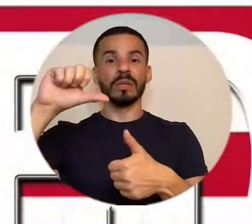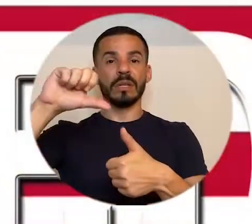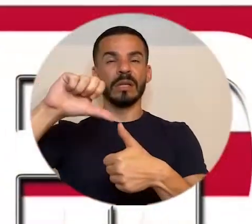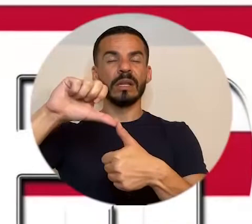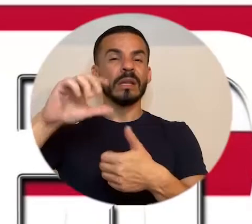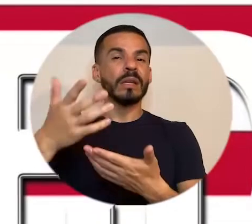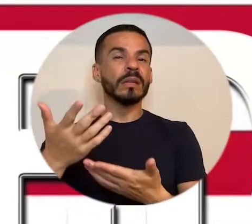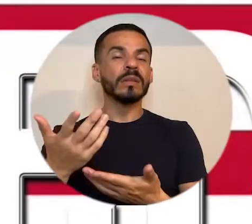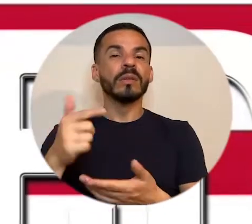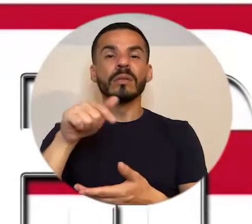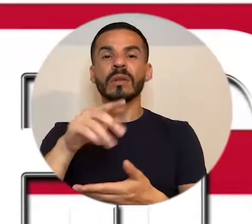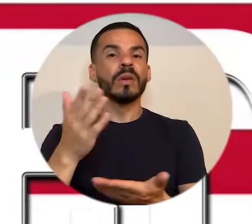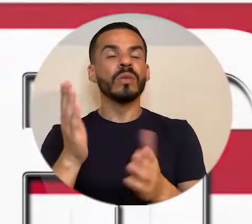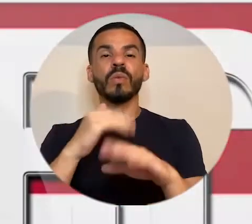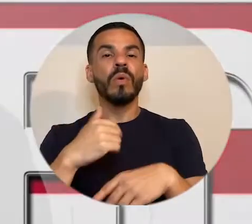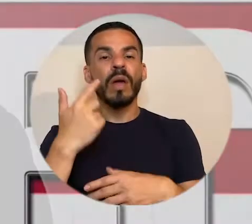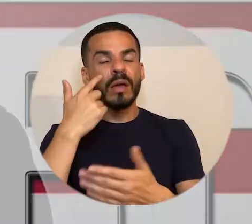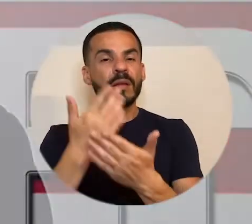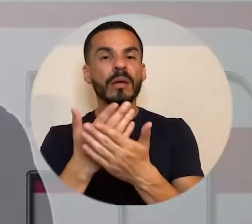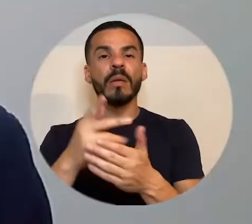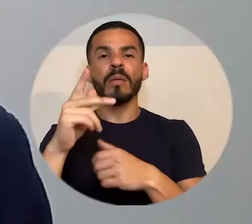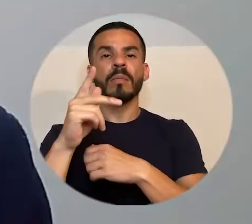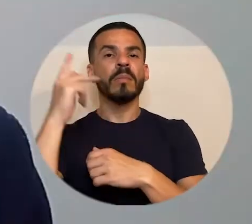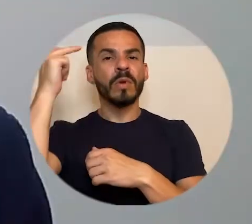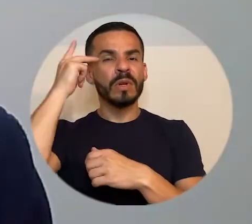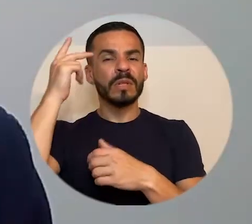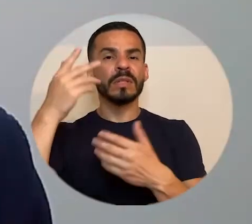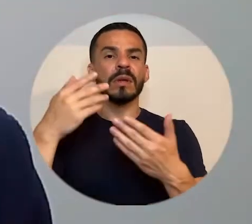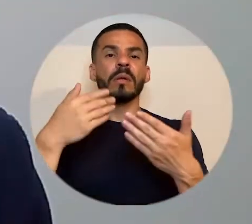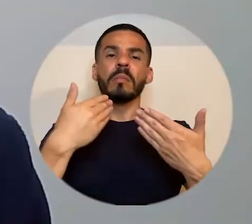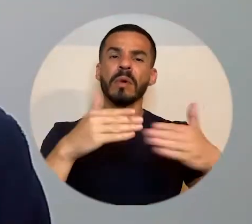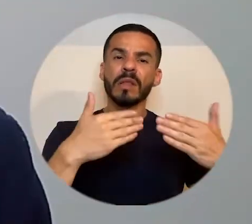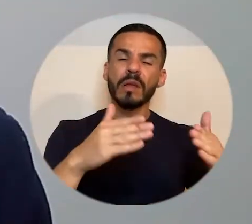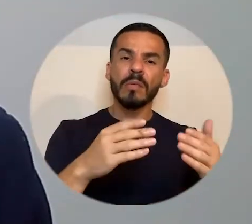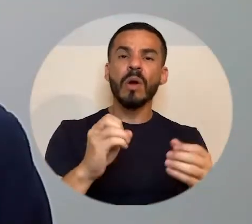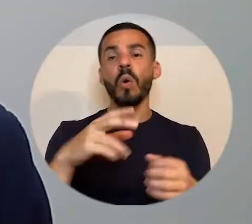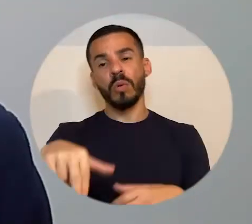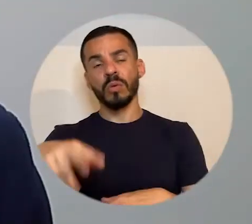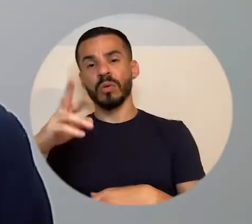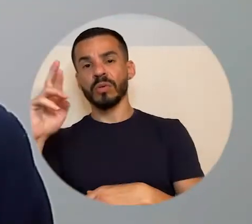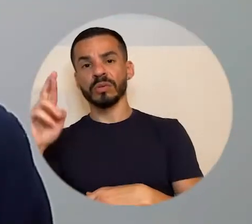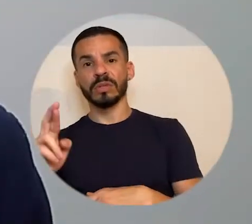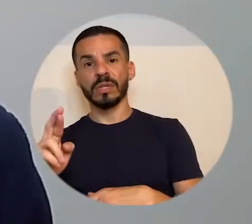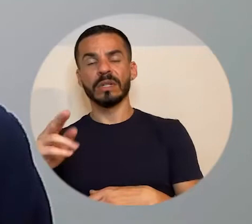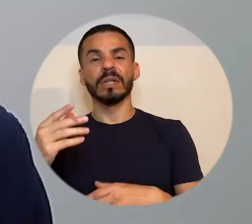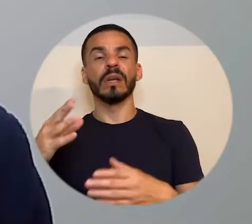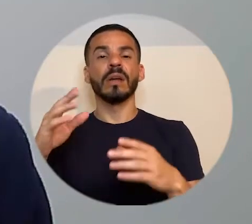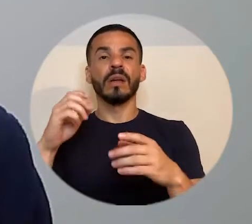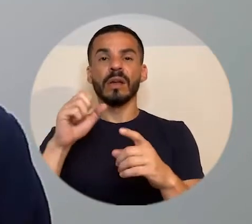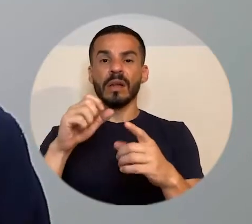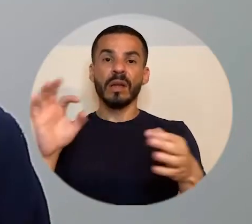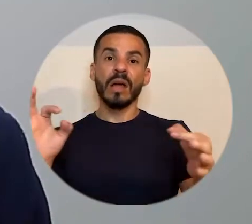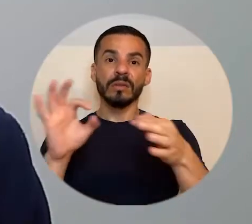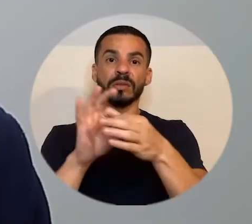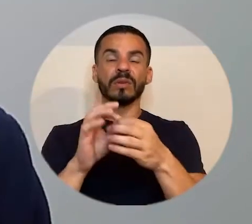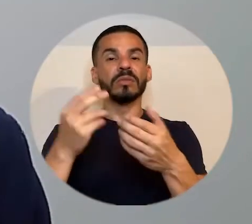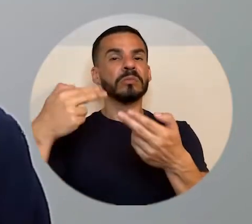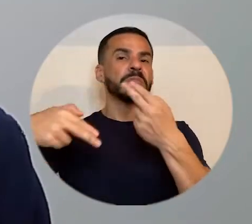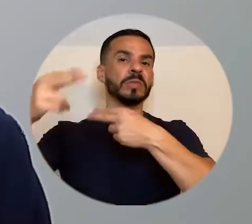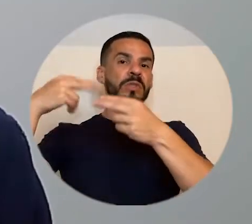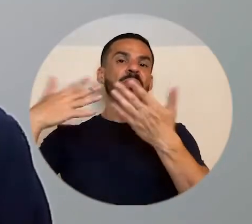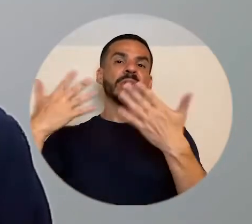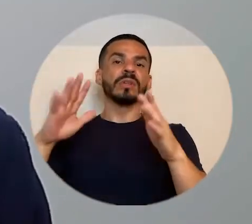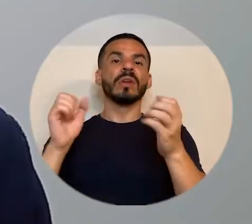Centroamérica, no siendo evidente una política hacia países como Panamá o Costa Rica, que son socios históricos